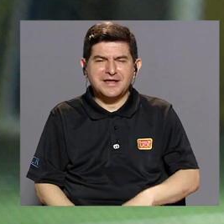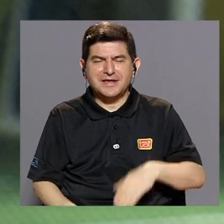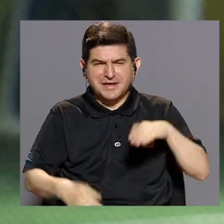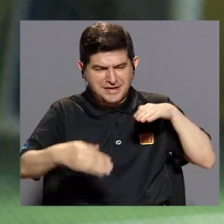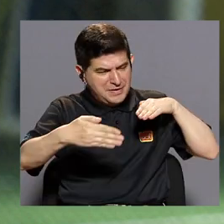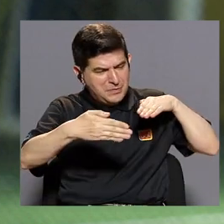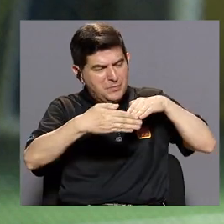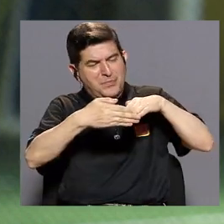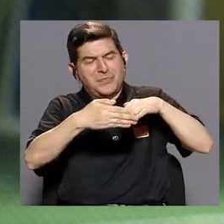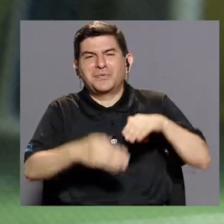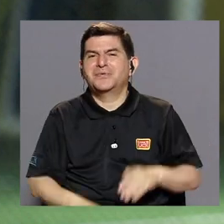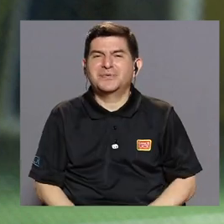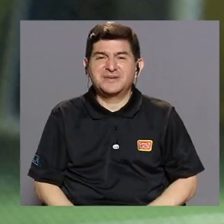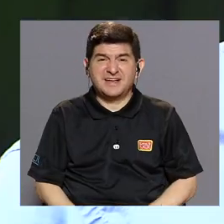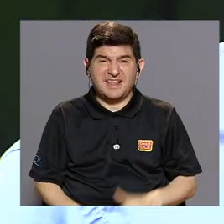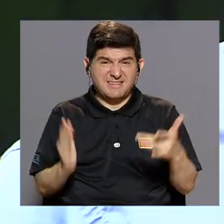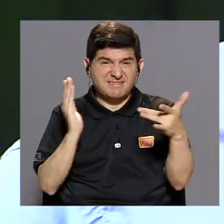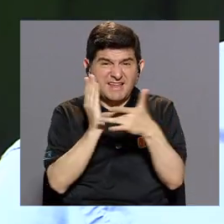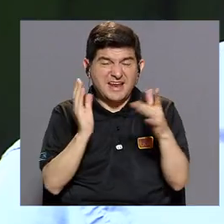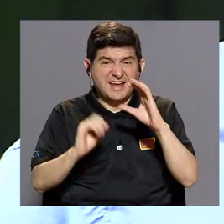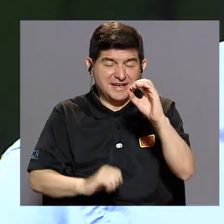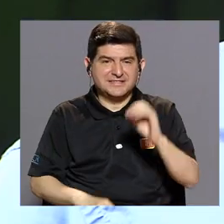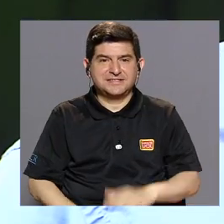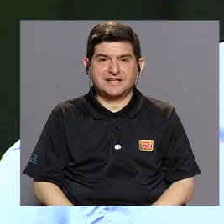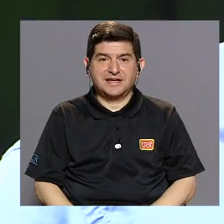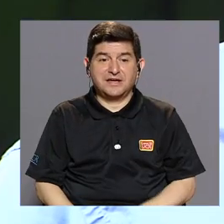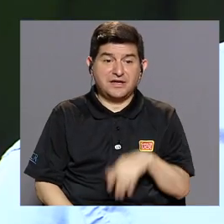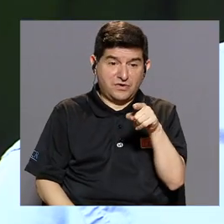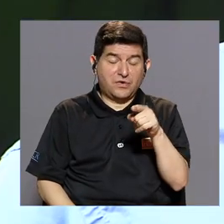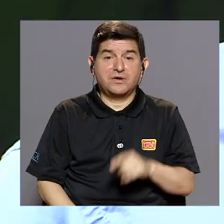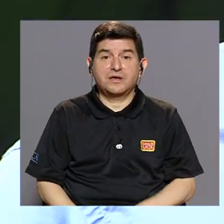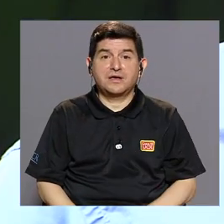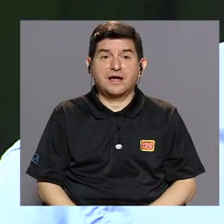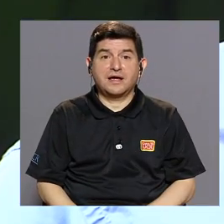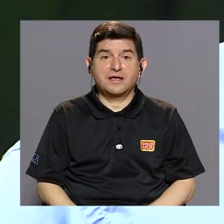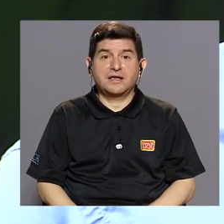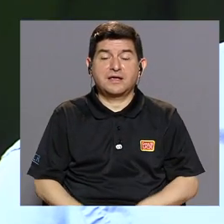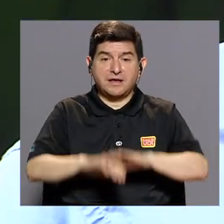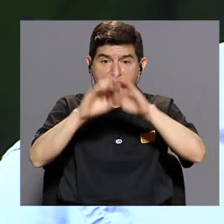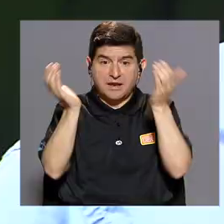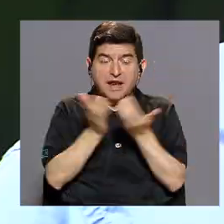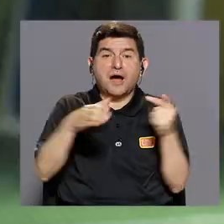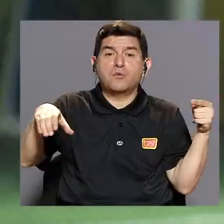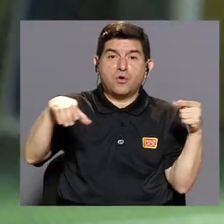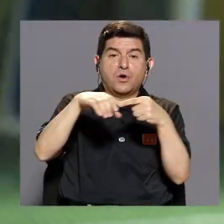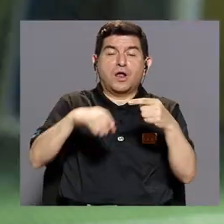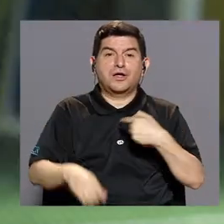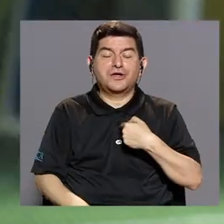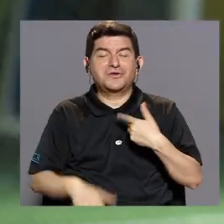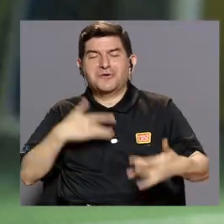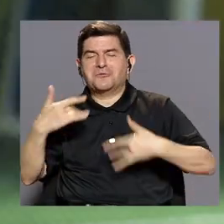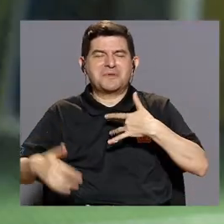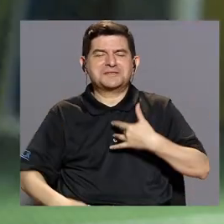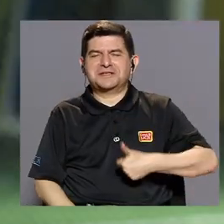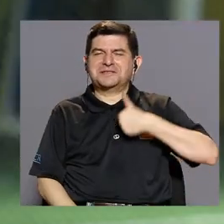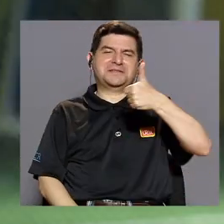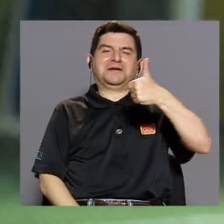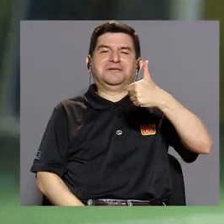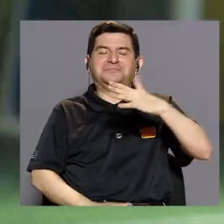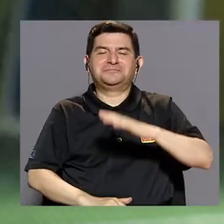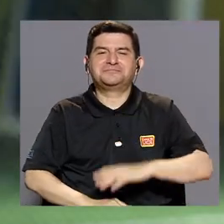clarísimo. Técnica cero. Y la bola entró y para mí fue, ¿verdad? Yo me sentía como uno de los supercampeones, sí,